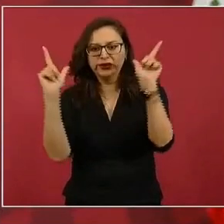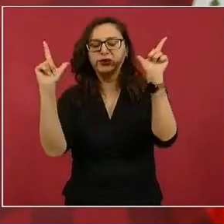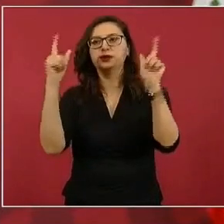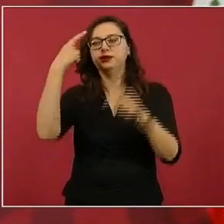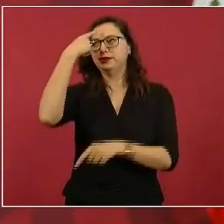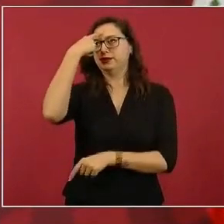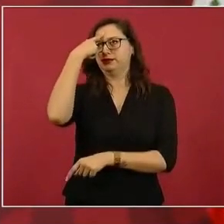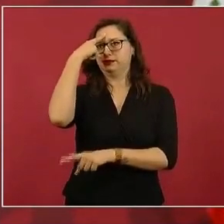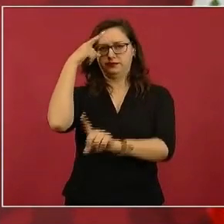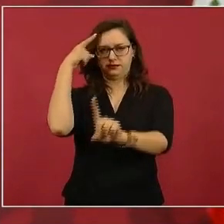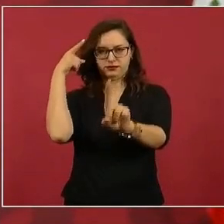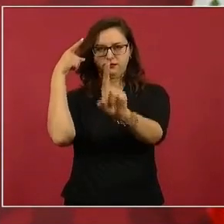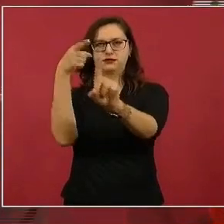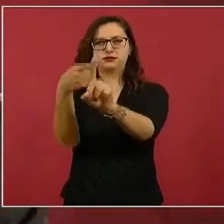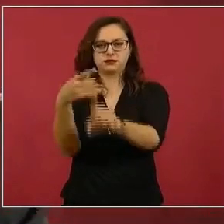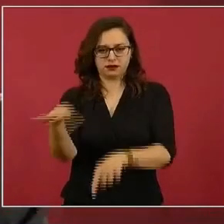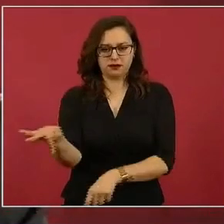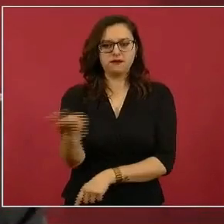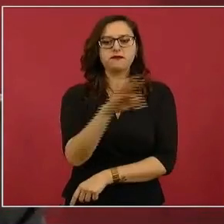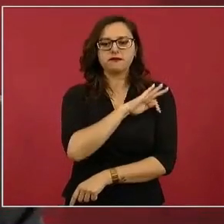la fe